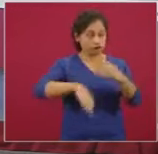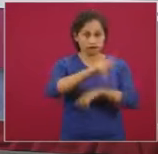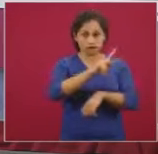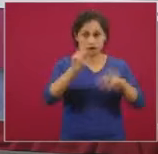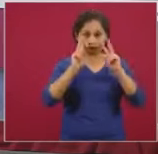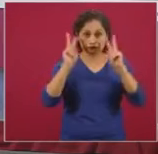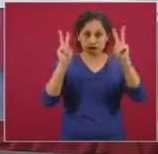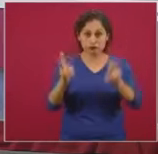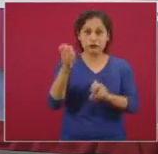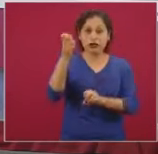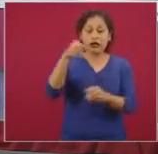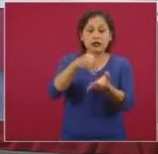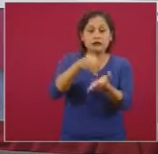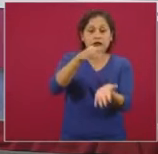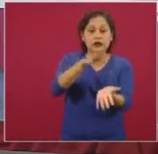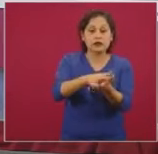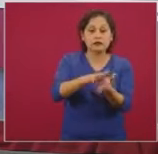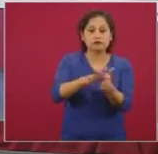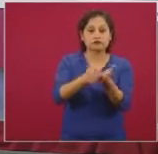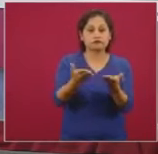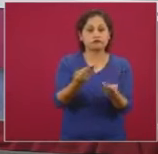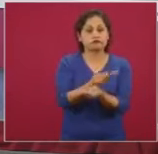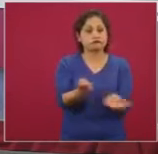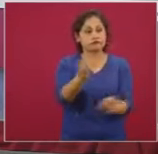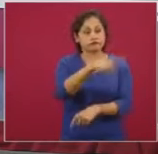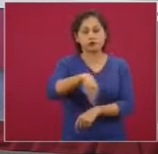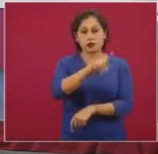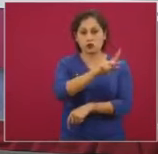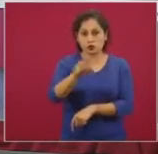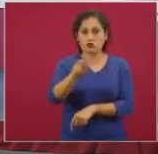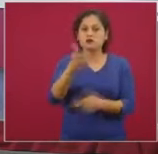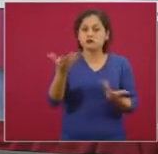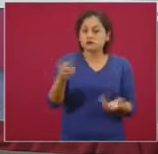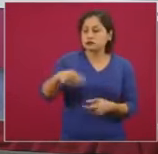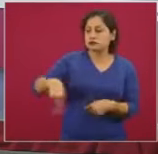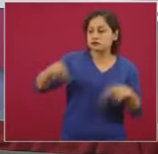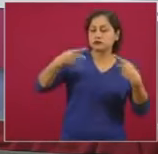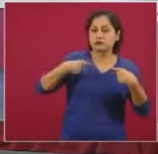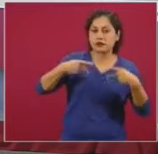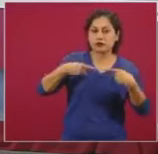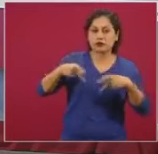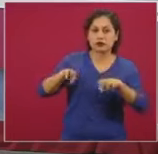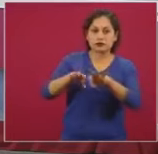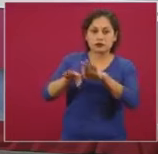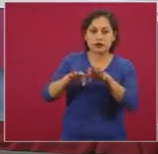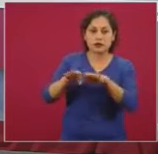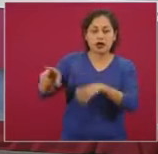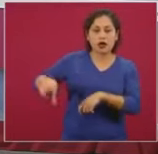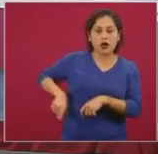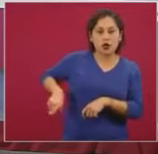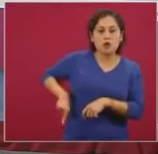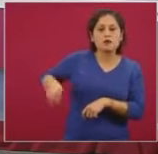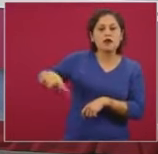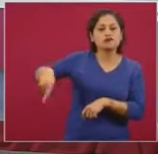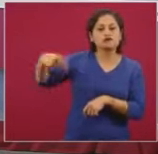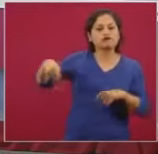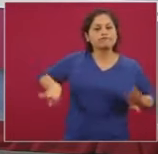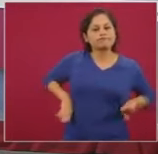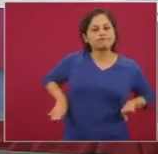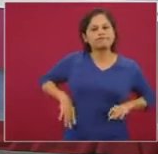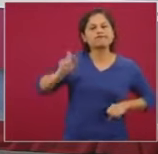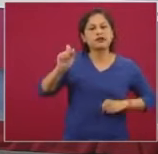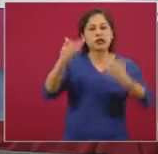se publica y la forma en que se publica, es parte de todo este esfuerzo que ha tenido este gobierno de transparentar, tener que toda